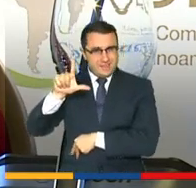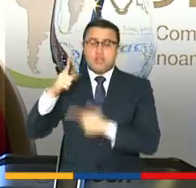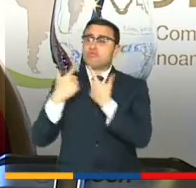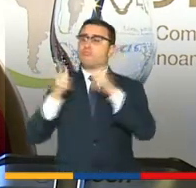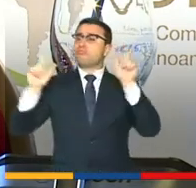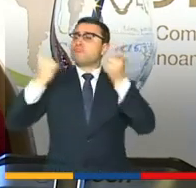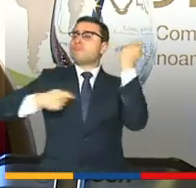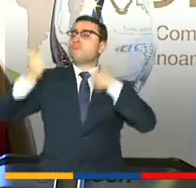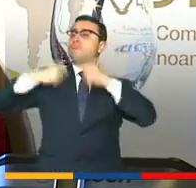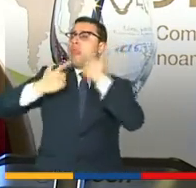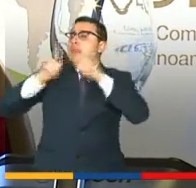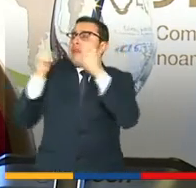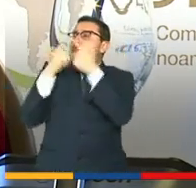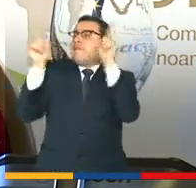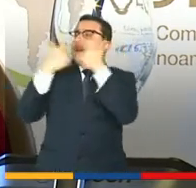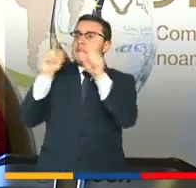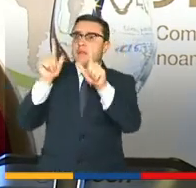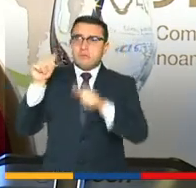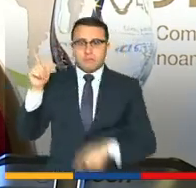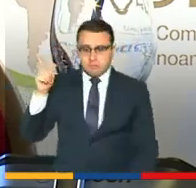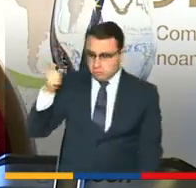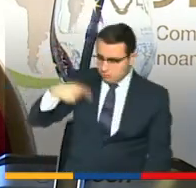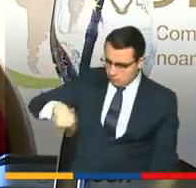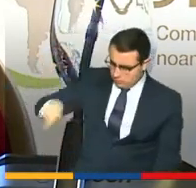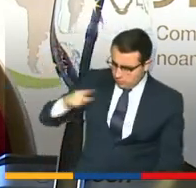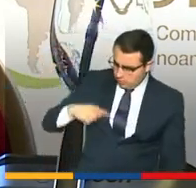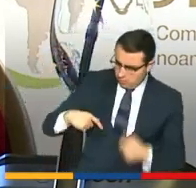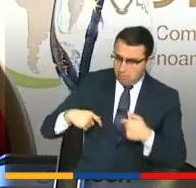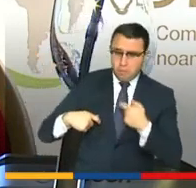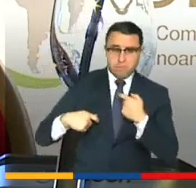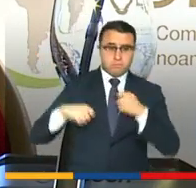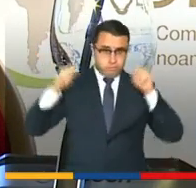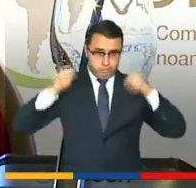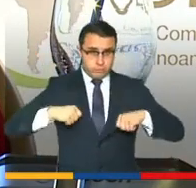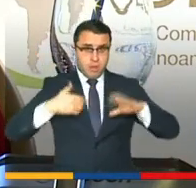Y no es capaz significa que lleva a la humanidad a la extinción.